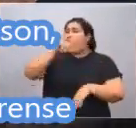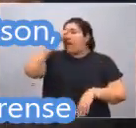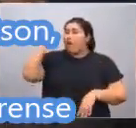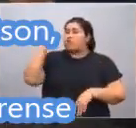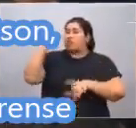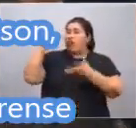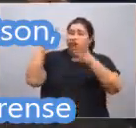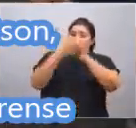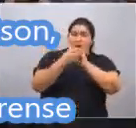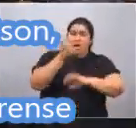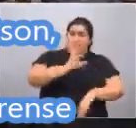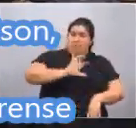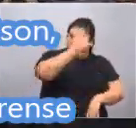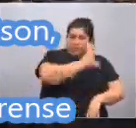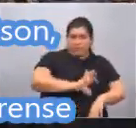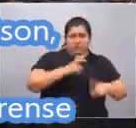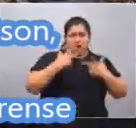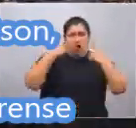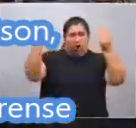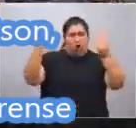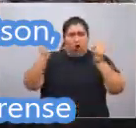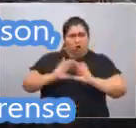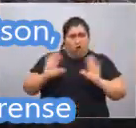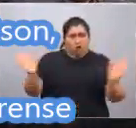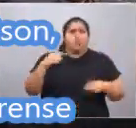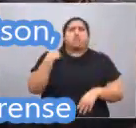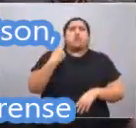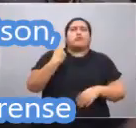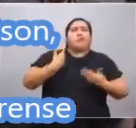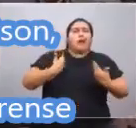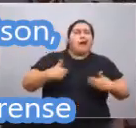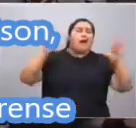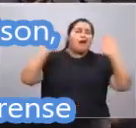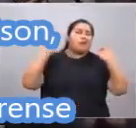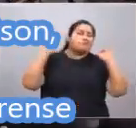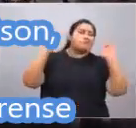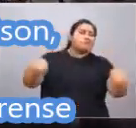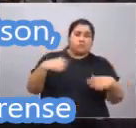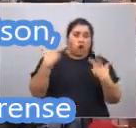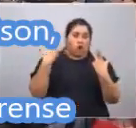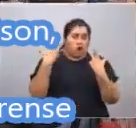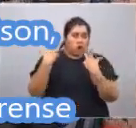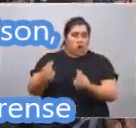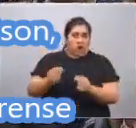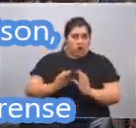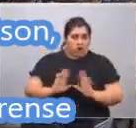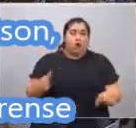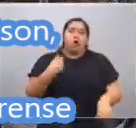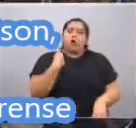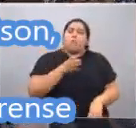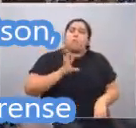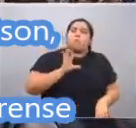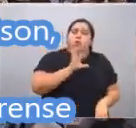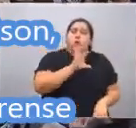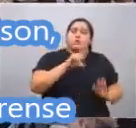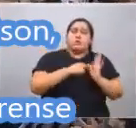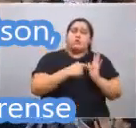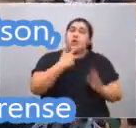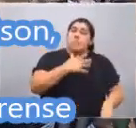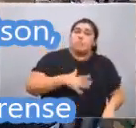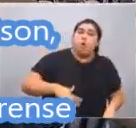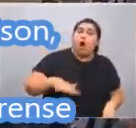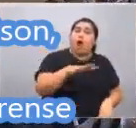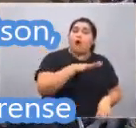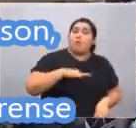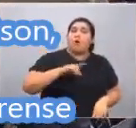vamos a aceptar el sálvese quien pueda. El pueblo bonaerense no se